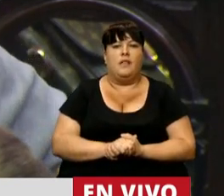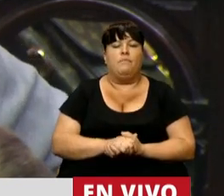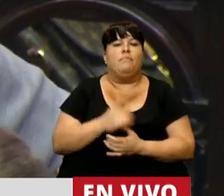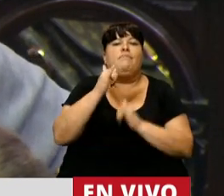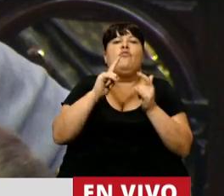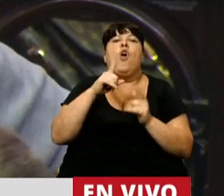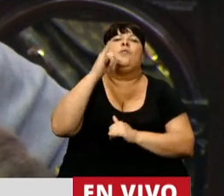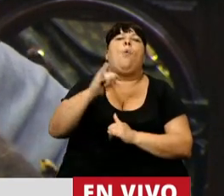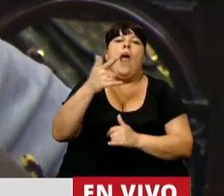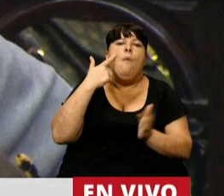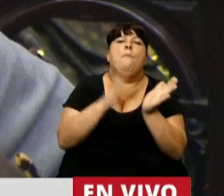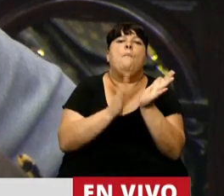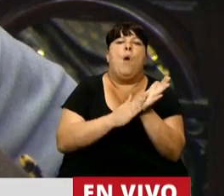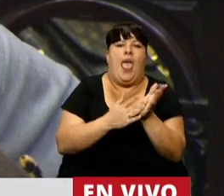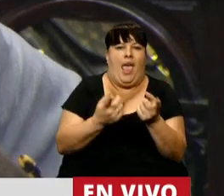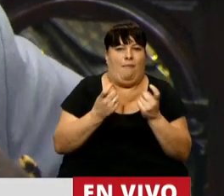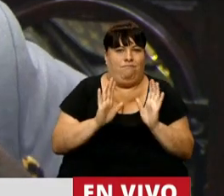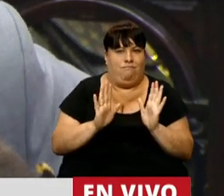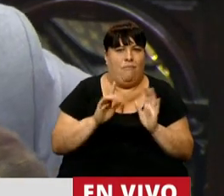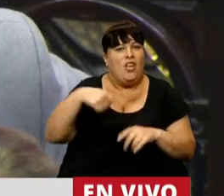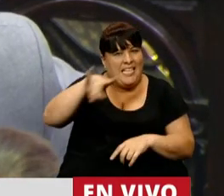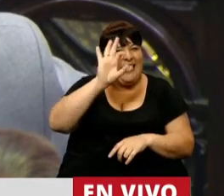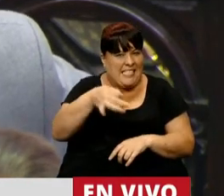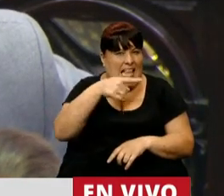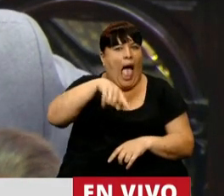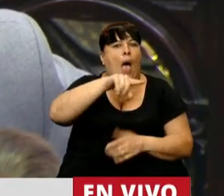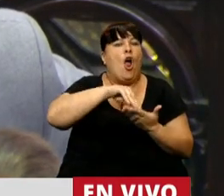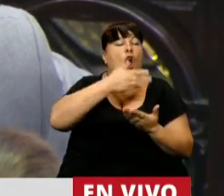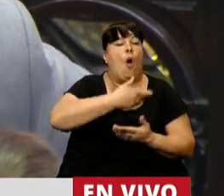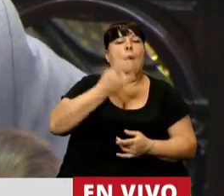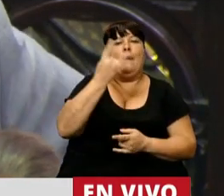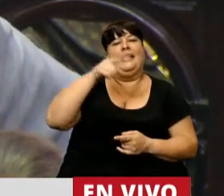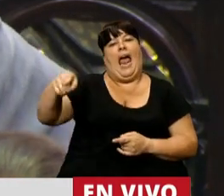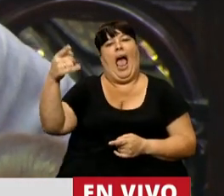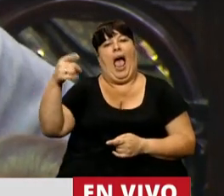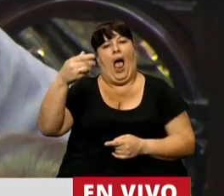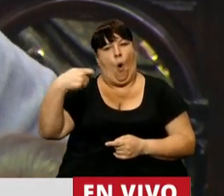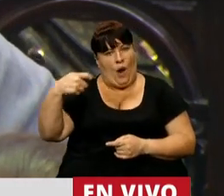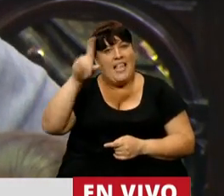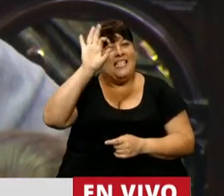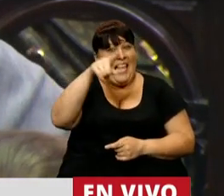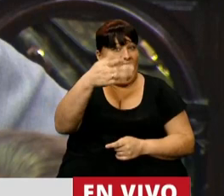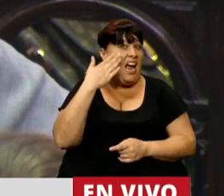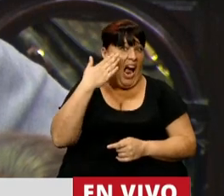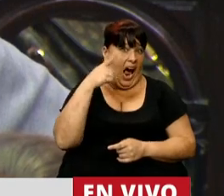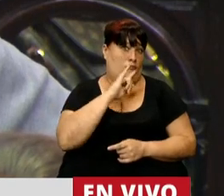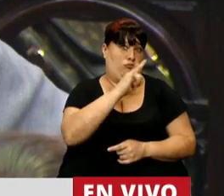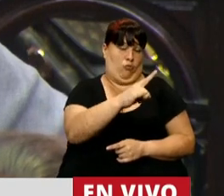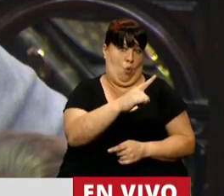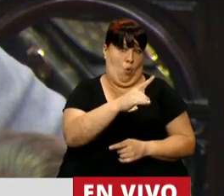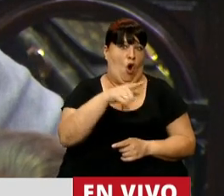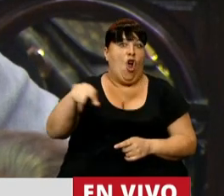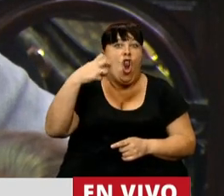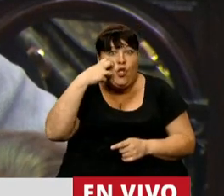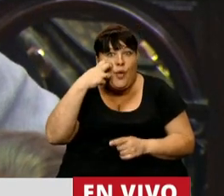que no sea un relato. Hoy saben que le están mintiendo. Y hoy saben que van a tener que poner la cara con